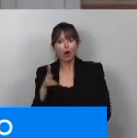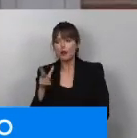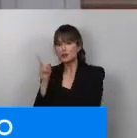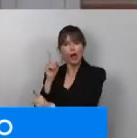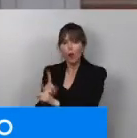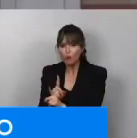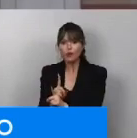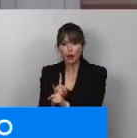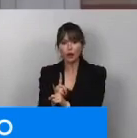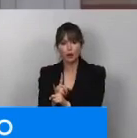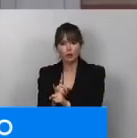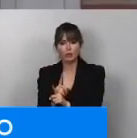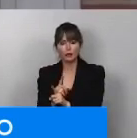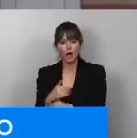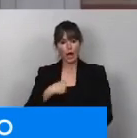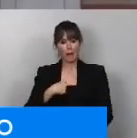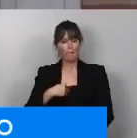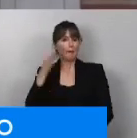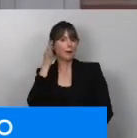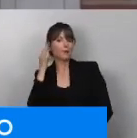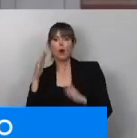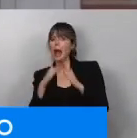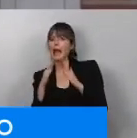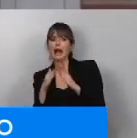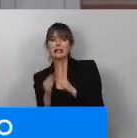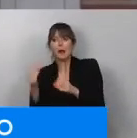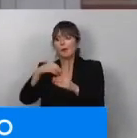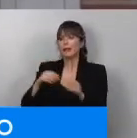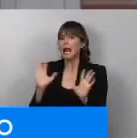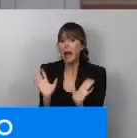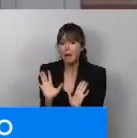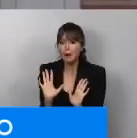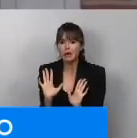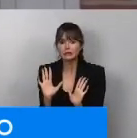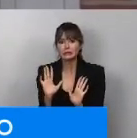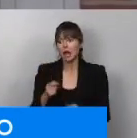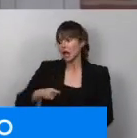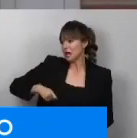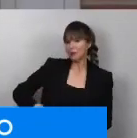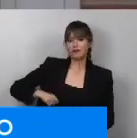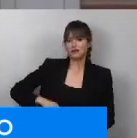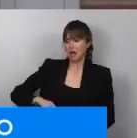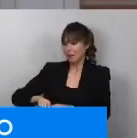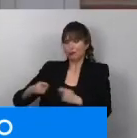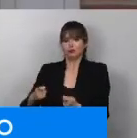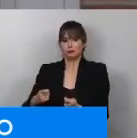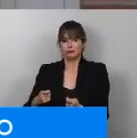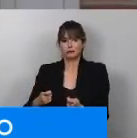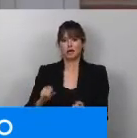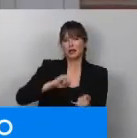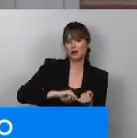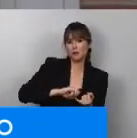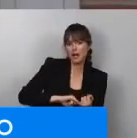permitimos que se vuelva a relegar el papel de la mujer al ámbito doméstico teniendo que sacrificar su carrera profesional En beneficio de la de su